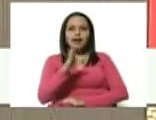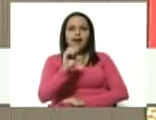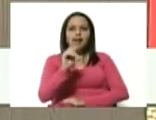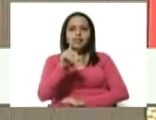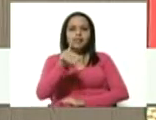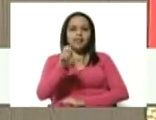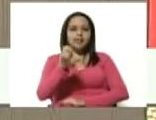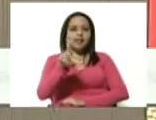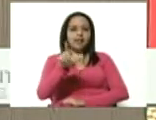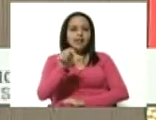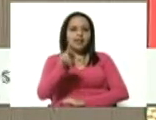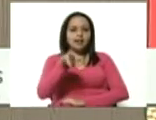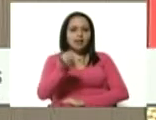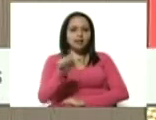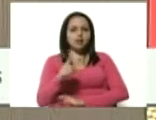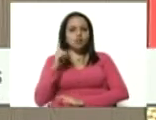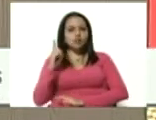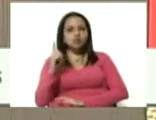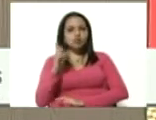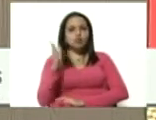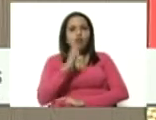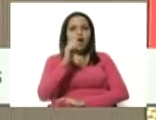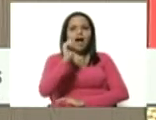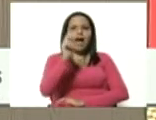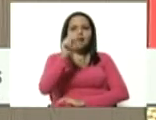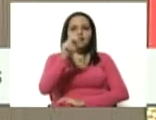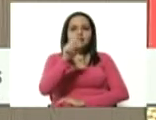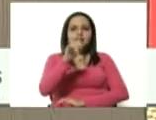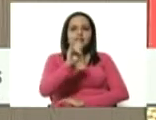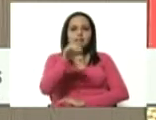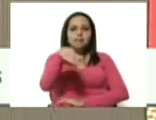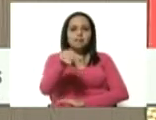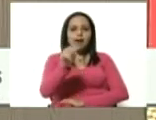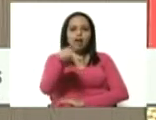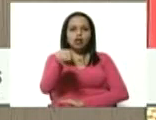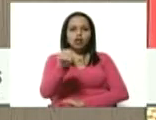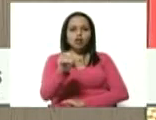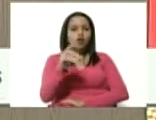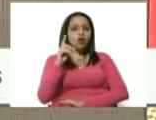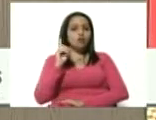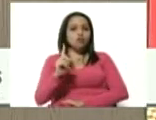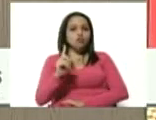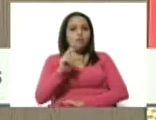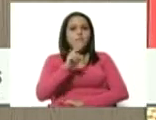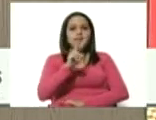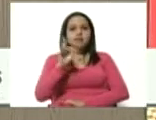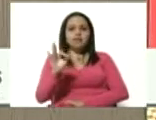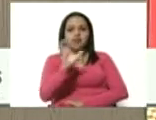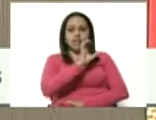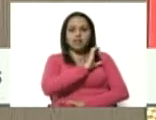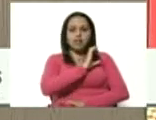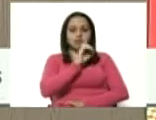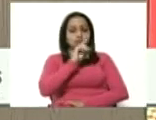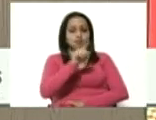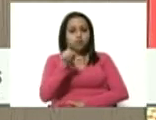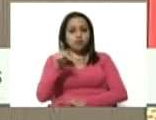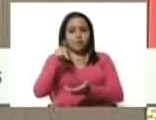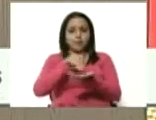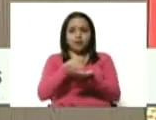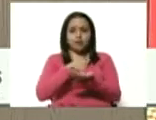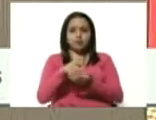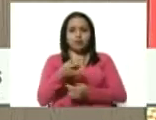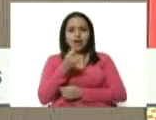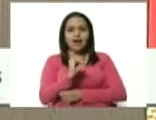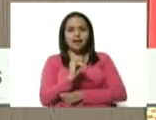en Antímano y 1 caso en el 23 de enero. En estas parroquias, que es total, en